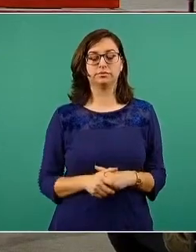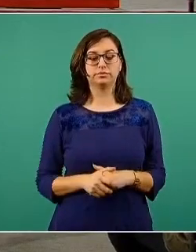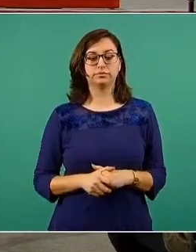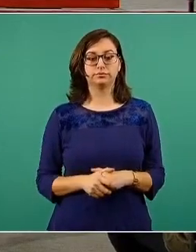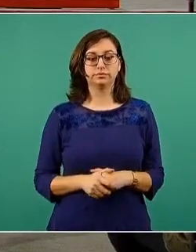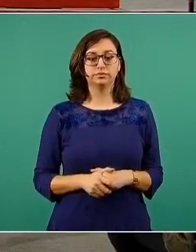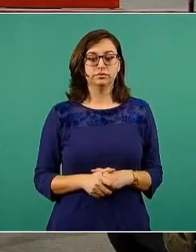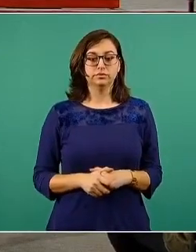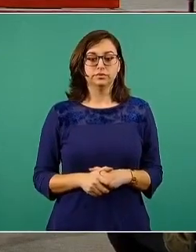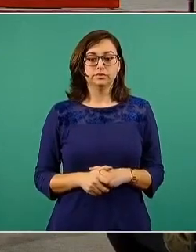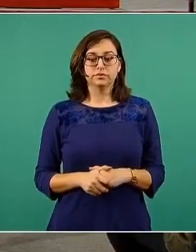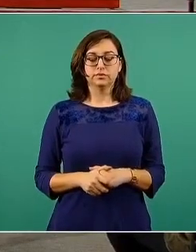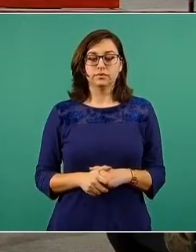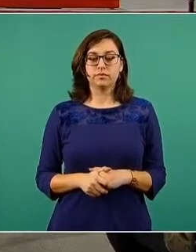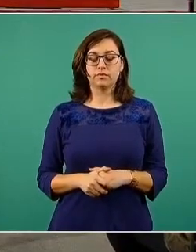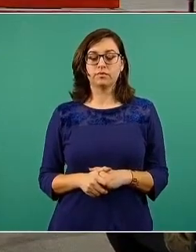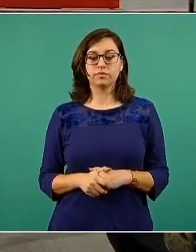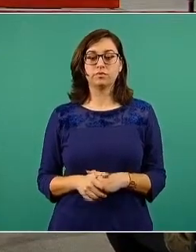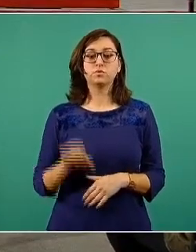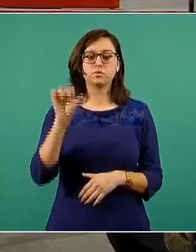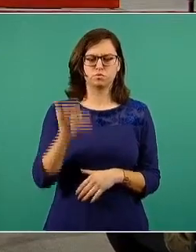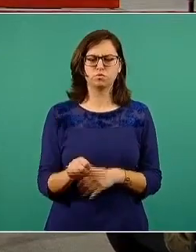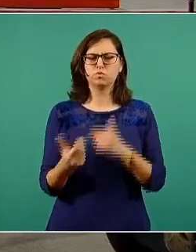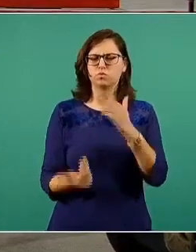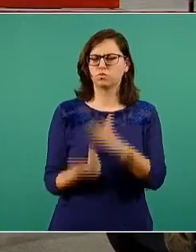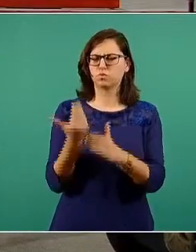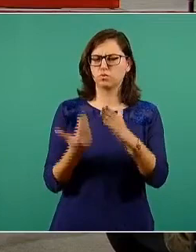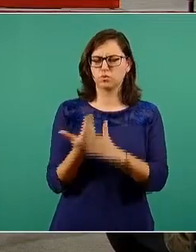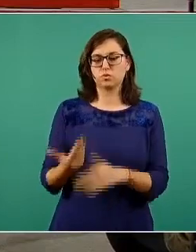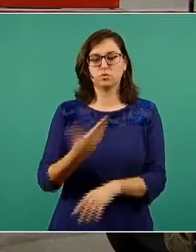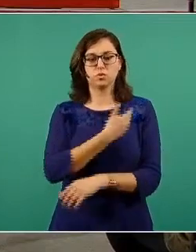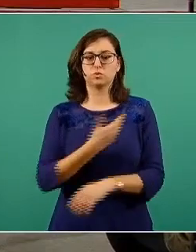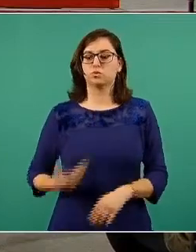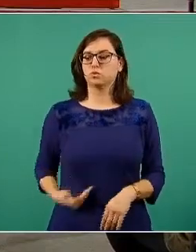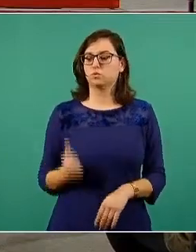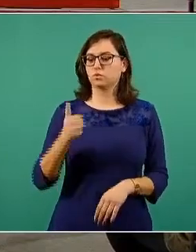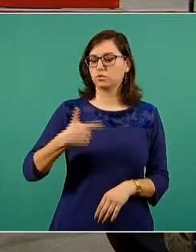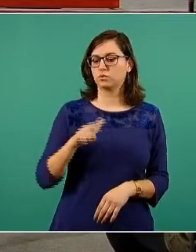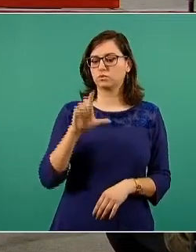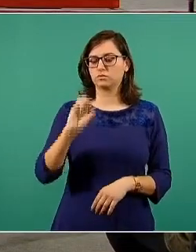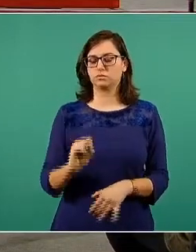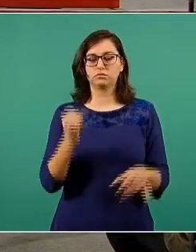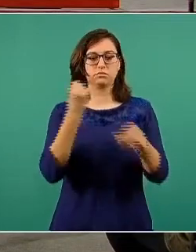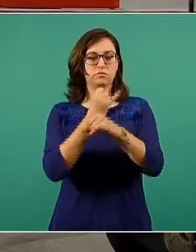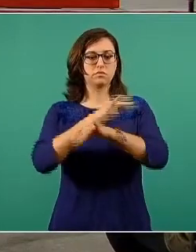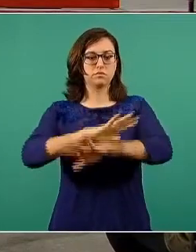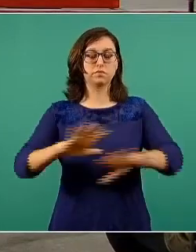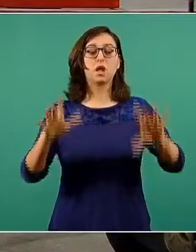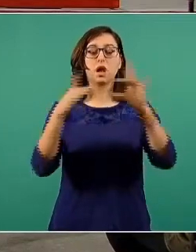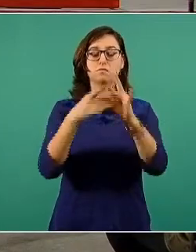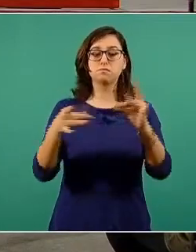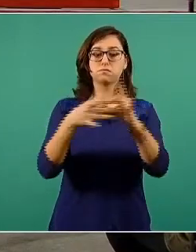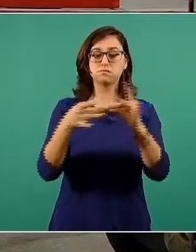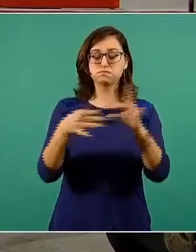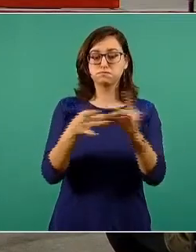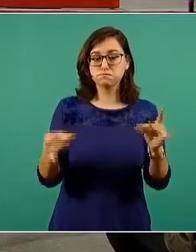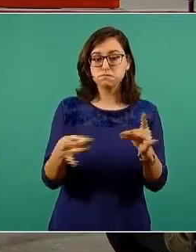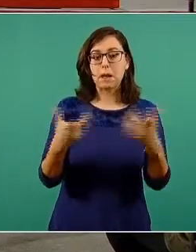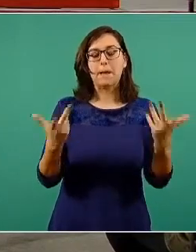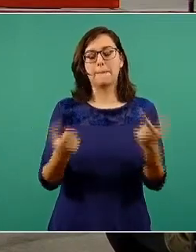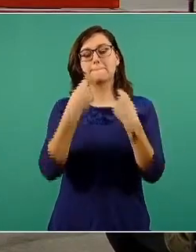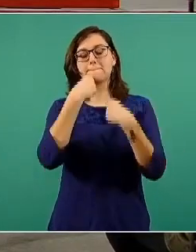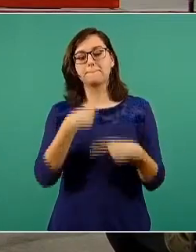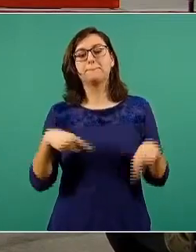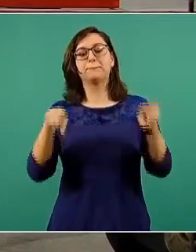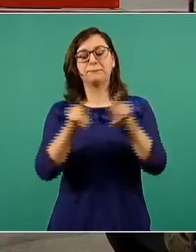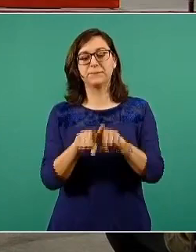un poco dar continuidad a lo que esta misma mañana el presidente López Obrador comentó y que también tuvimos el